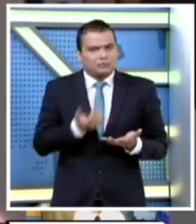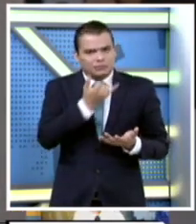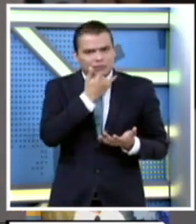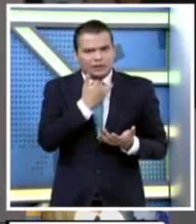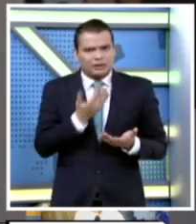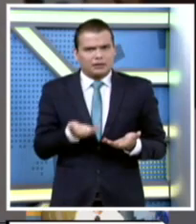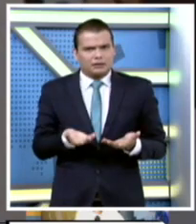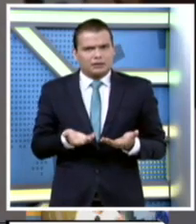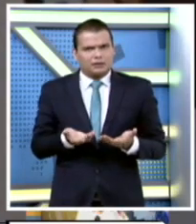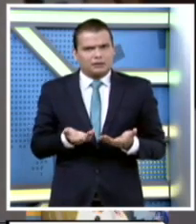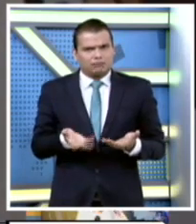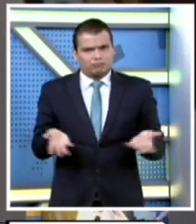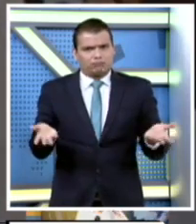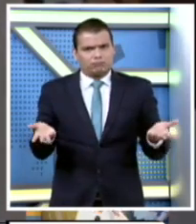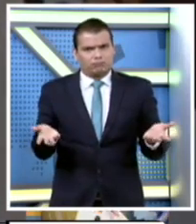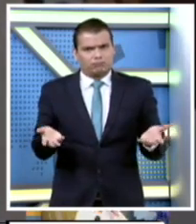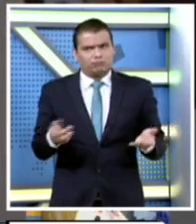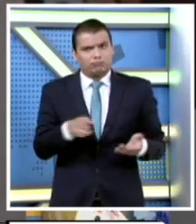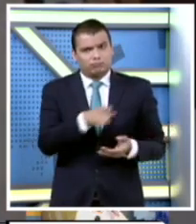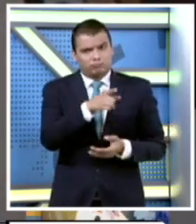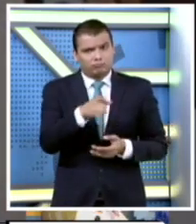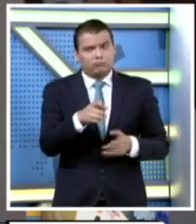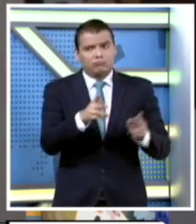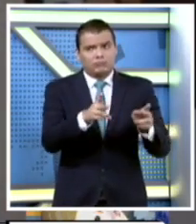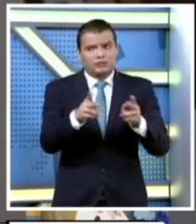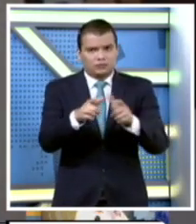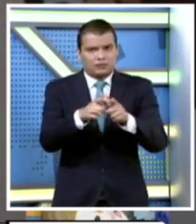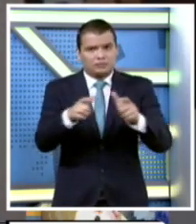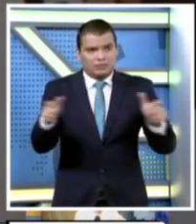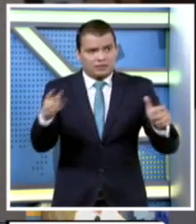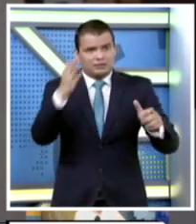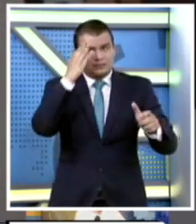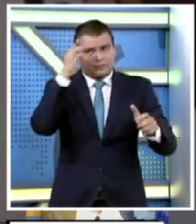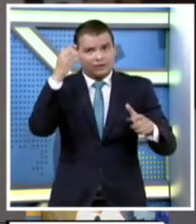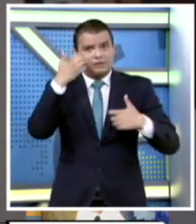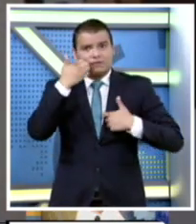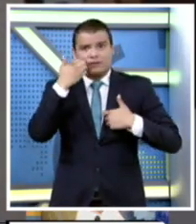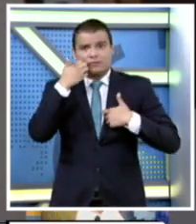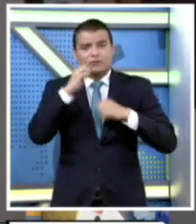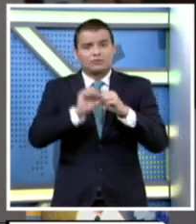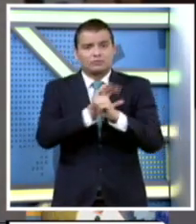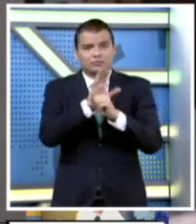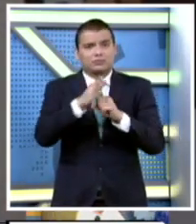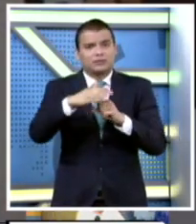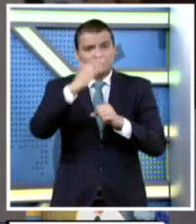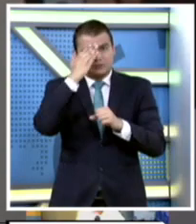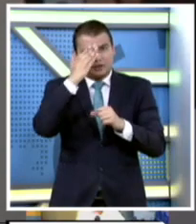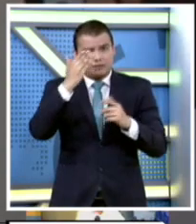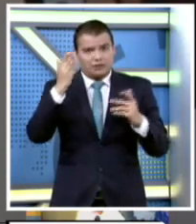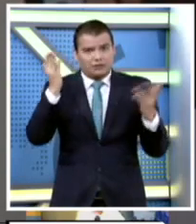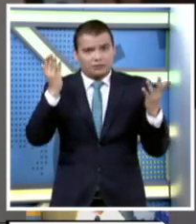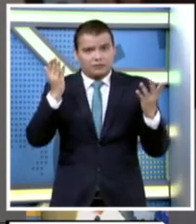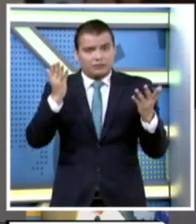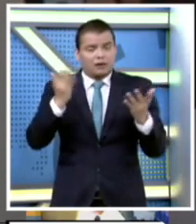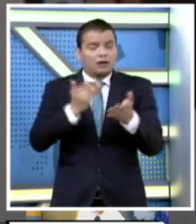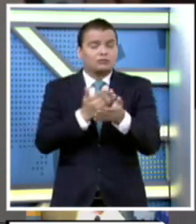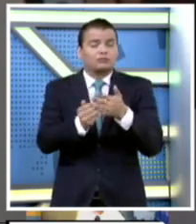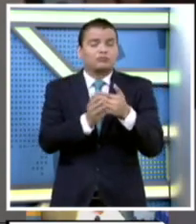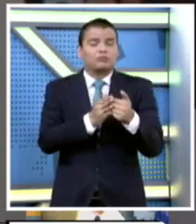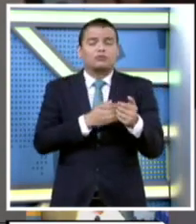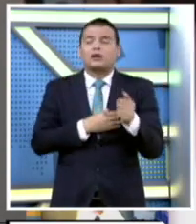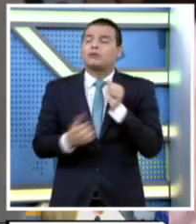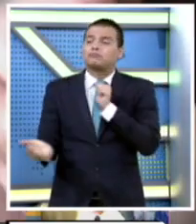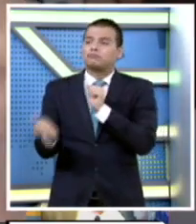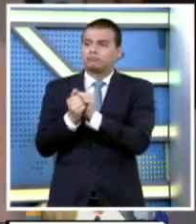porque yo creo que más de uno del vecindario sabían que este señor era COVID-19 positivo y faltó la sanción social al